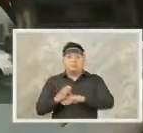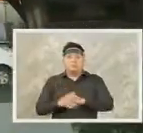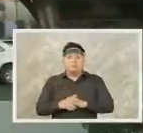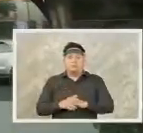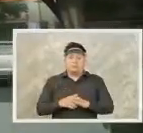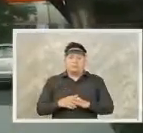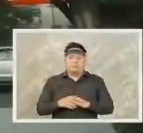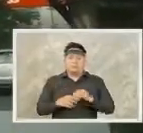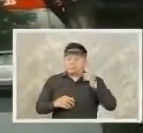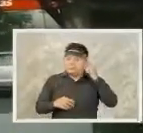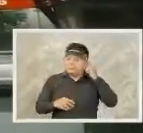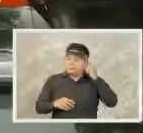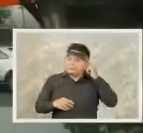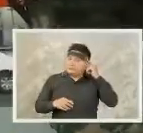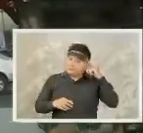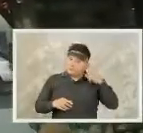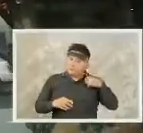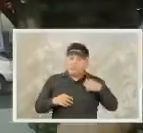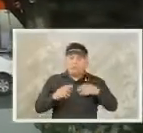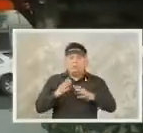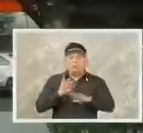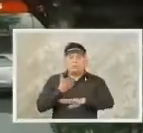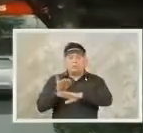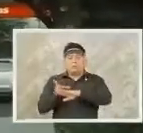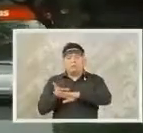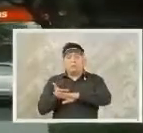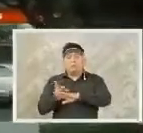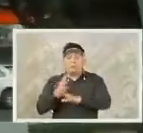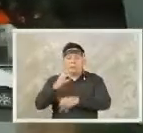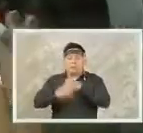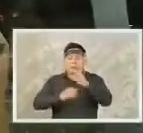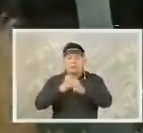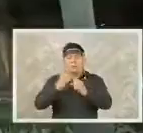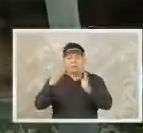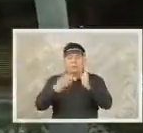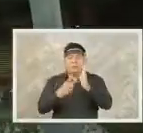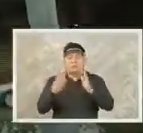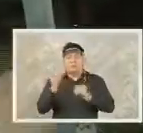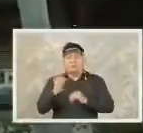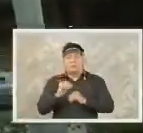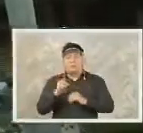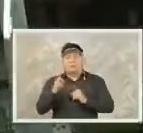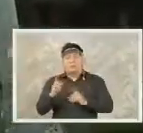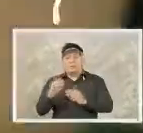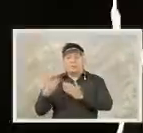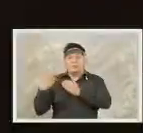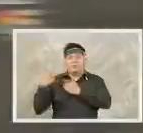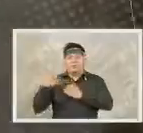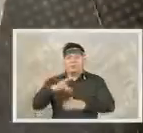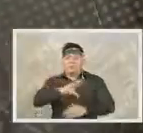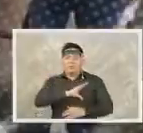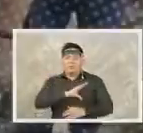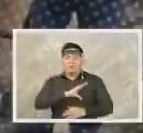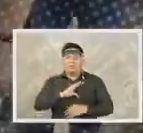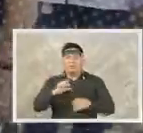estado de avance real de las metas que se programaron para el año 2020 por parte de la Alcaldía Municipal.